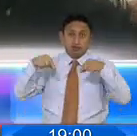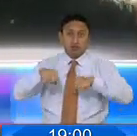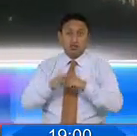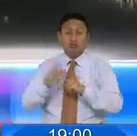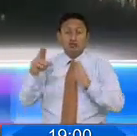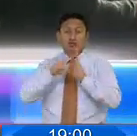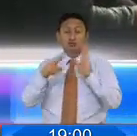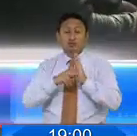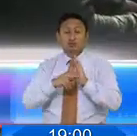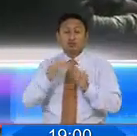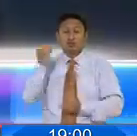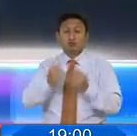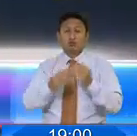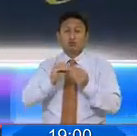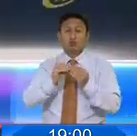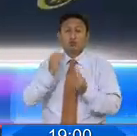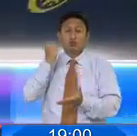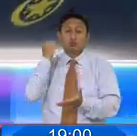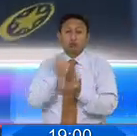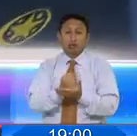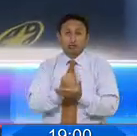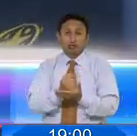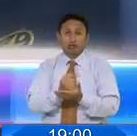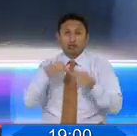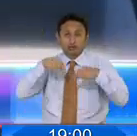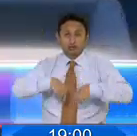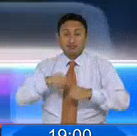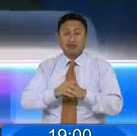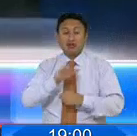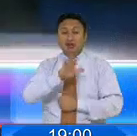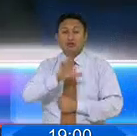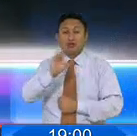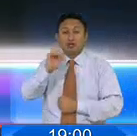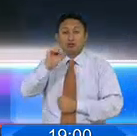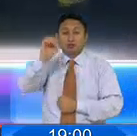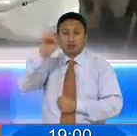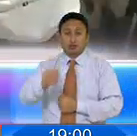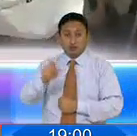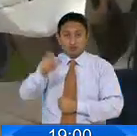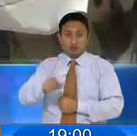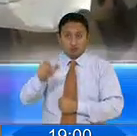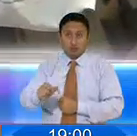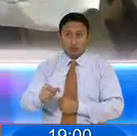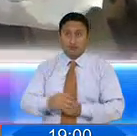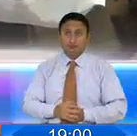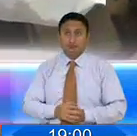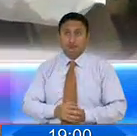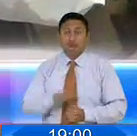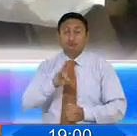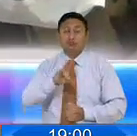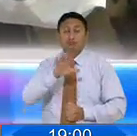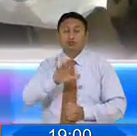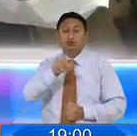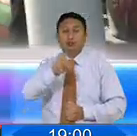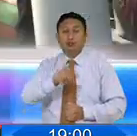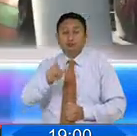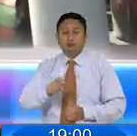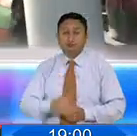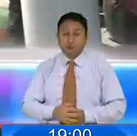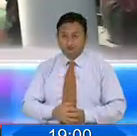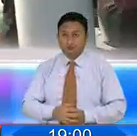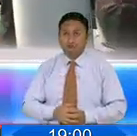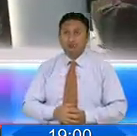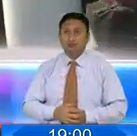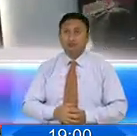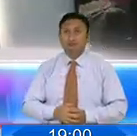restricción por último dígito de placa y operará al 50% de frecuencias con el 75% de aforo.